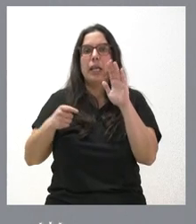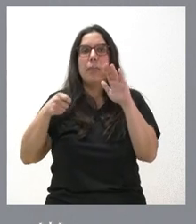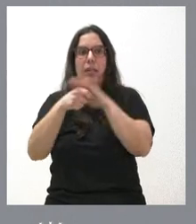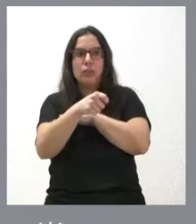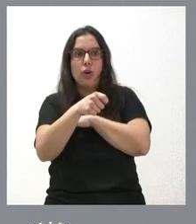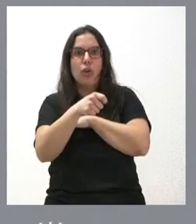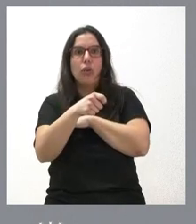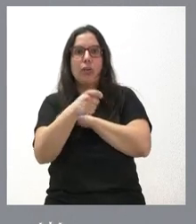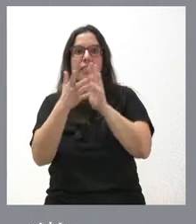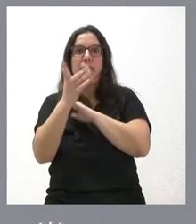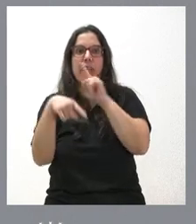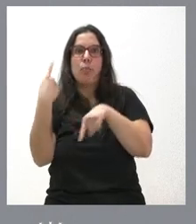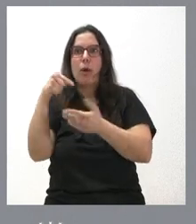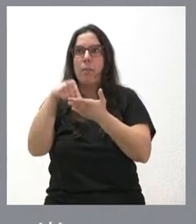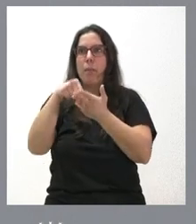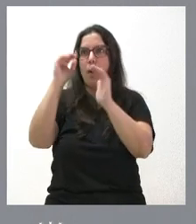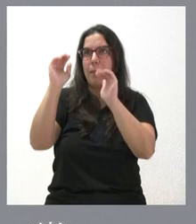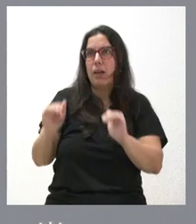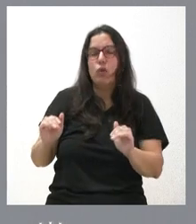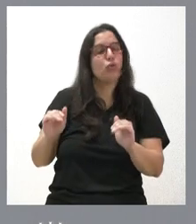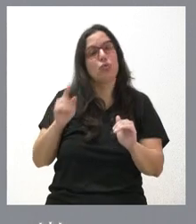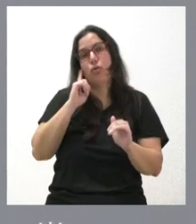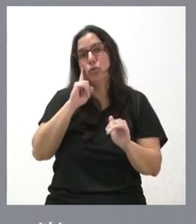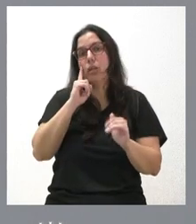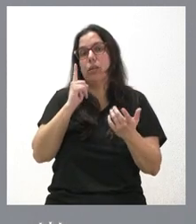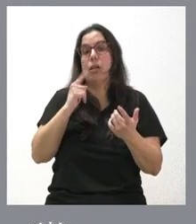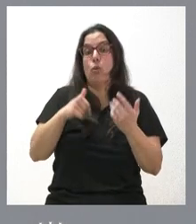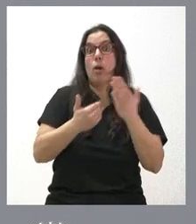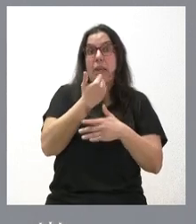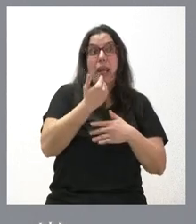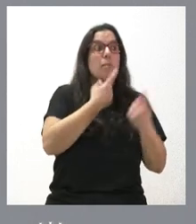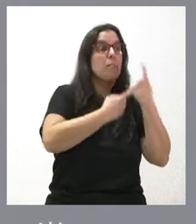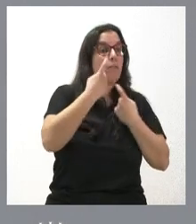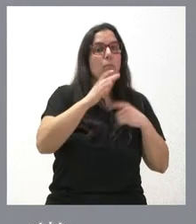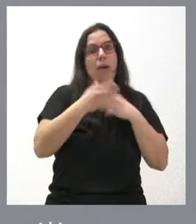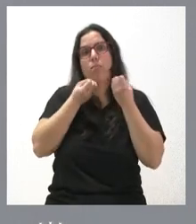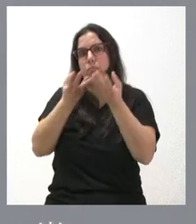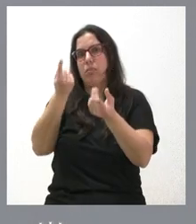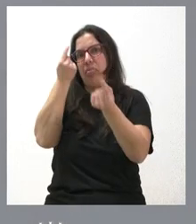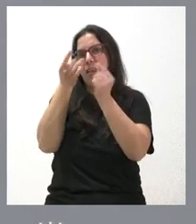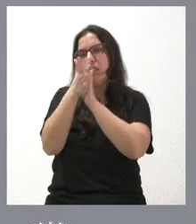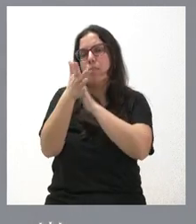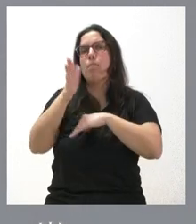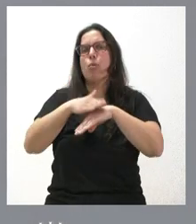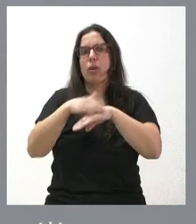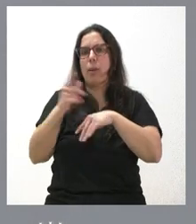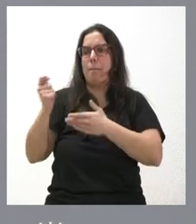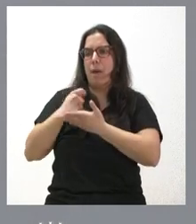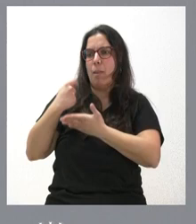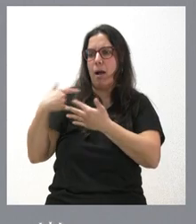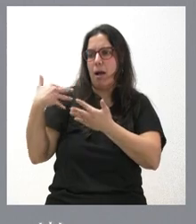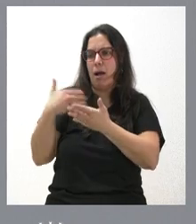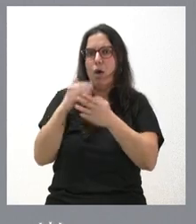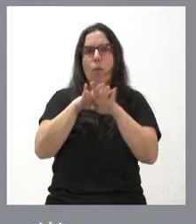el Canon No sé tampoco cuánto era el Canon y por tanto les podemos informar a lo largo de la mañana con más detalle de Cuáles han sido las cantidades y cómo se pueder